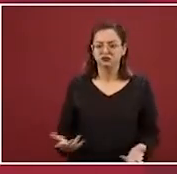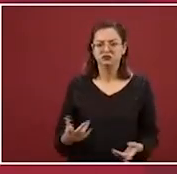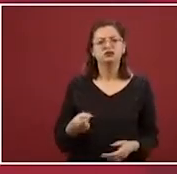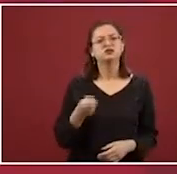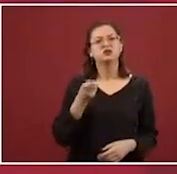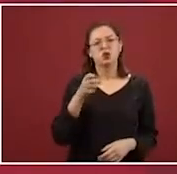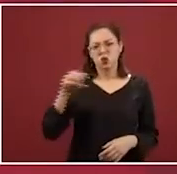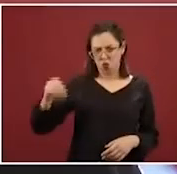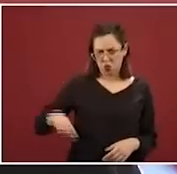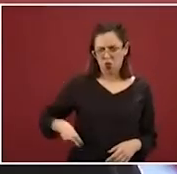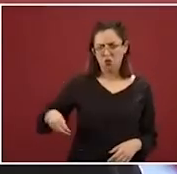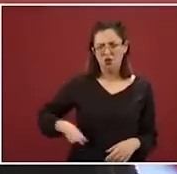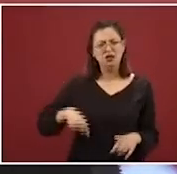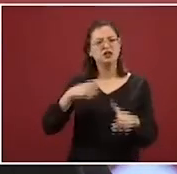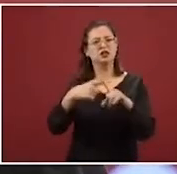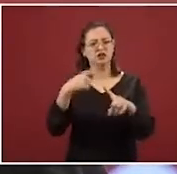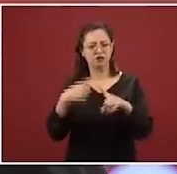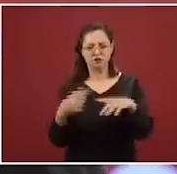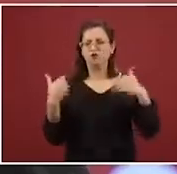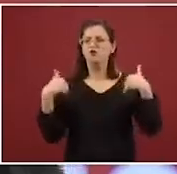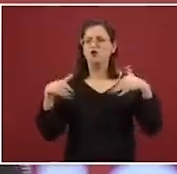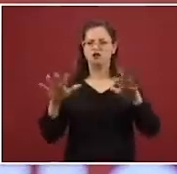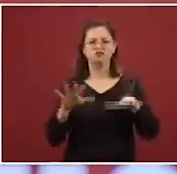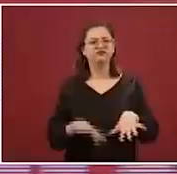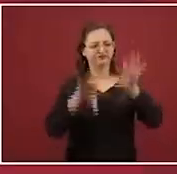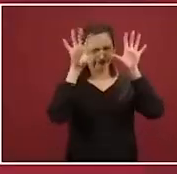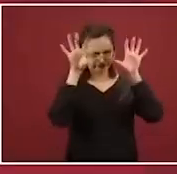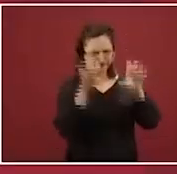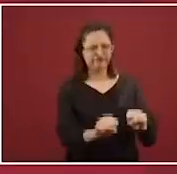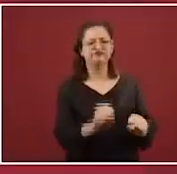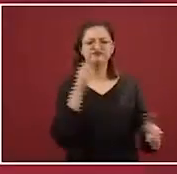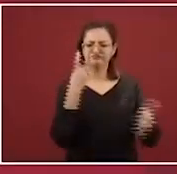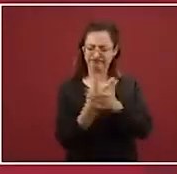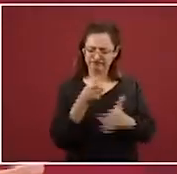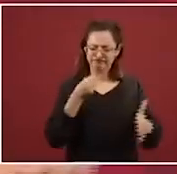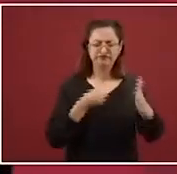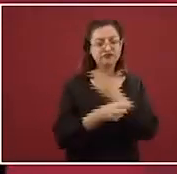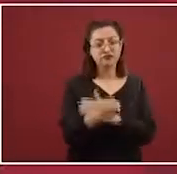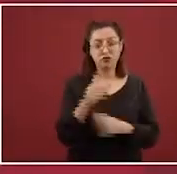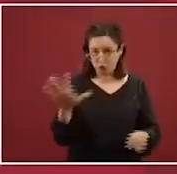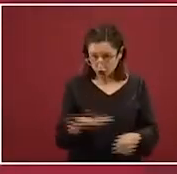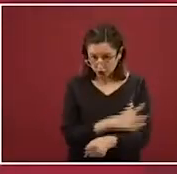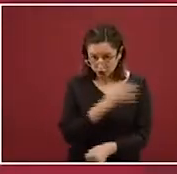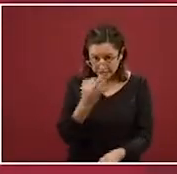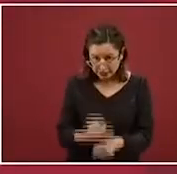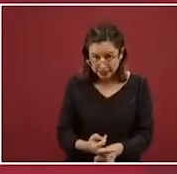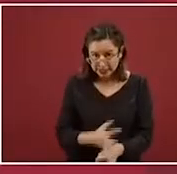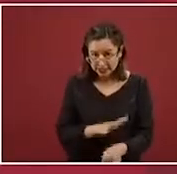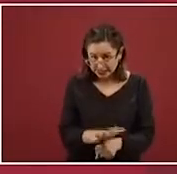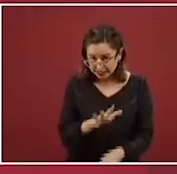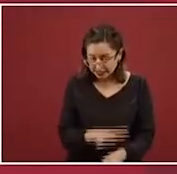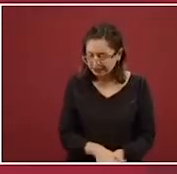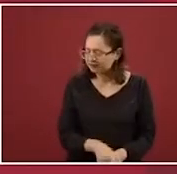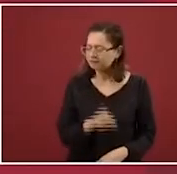responsables, pero que no bastaba con eso,